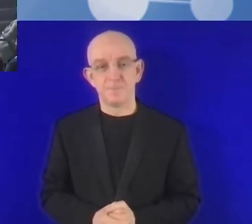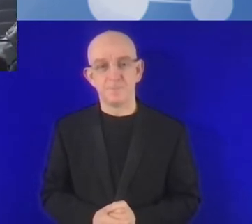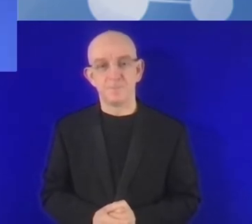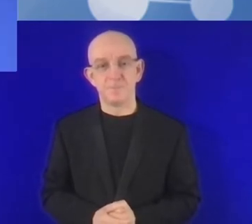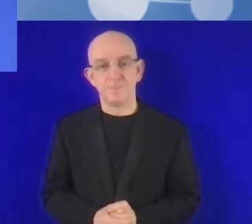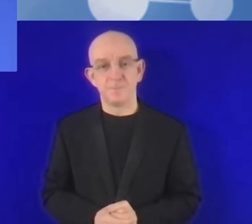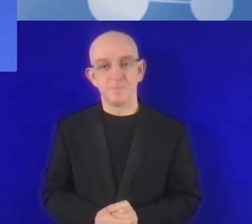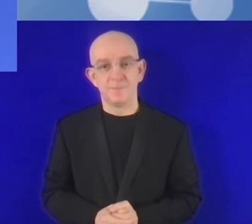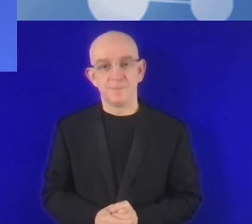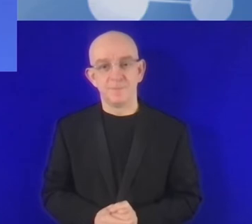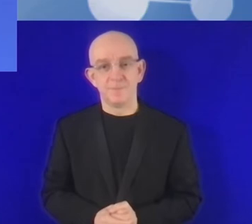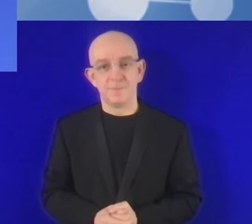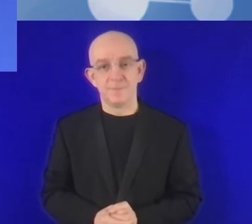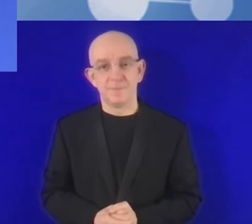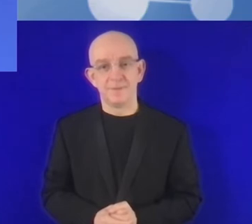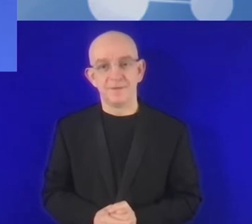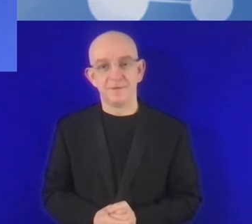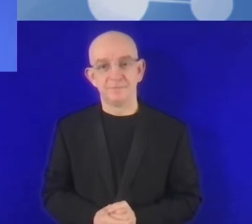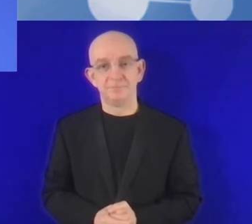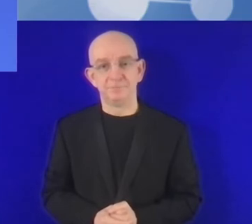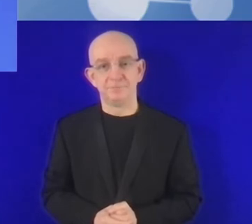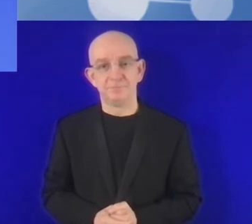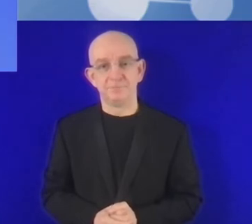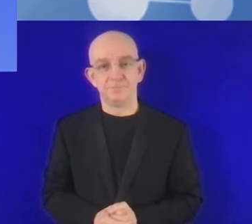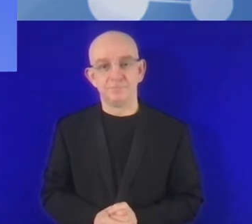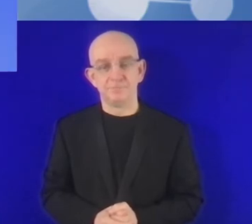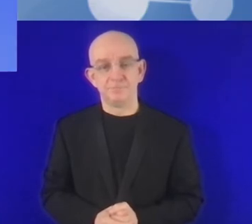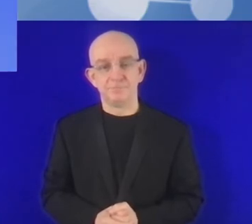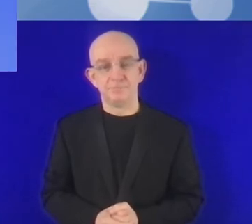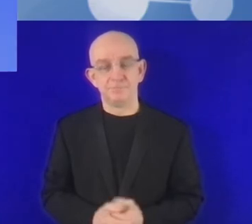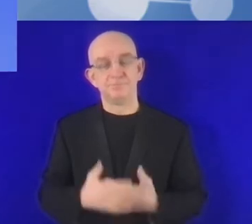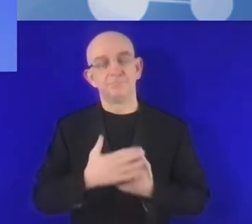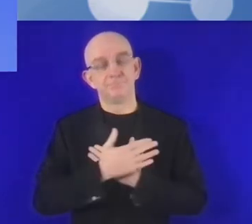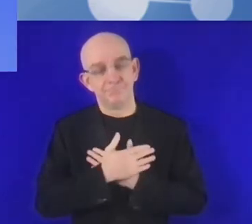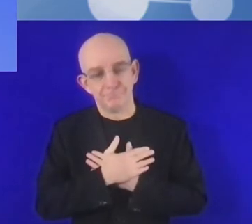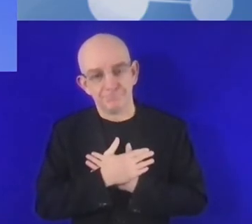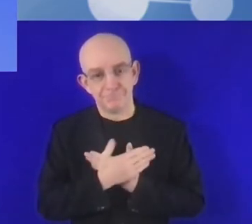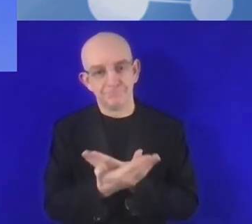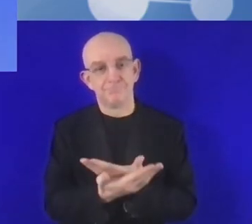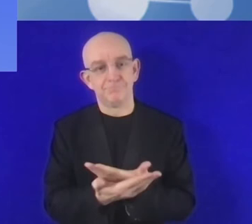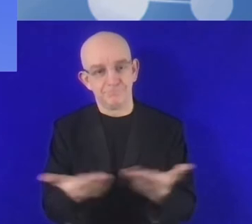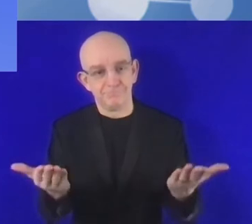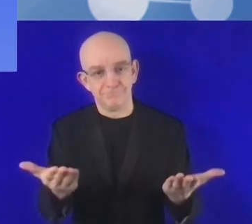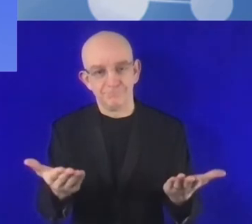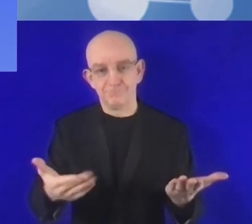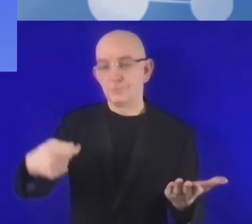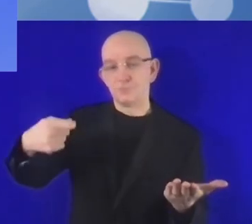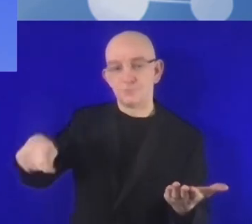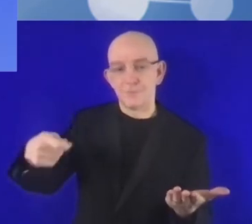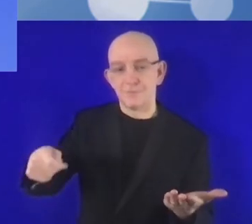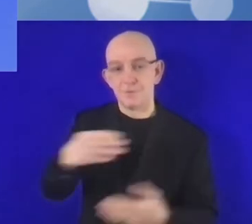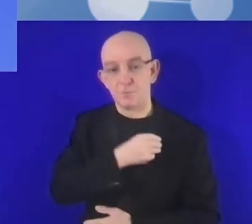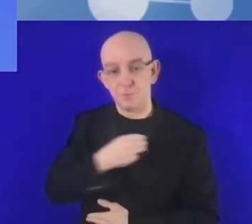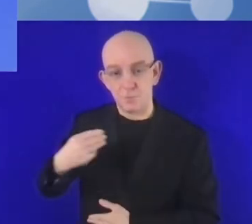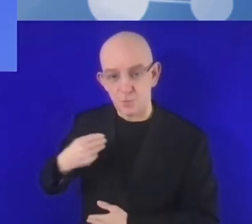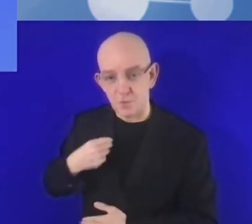Your Excellency, Mr. Duda, President Poland. Your Excellency, Mr. Morawiecki, Prime Minister of